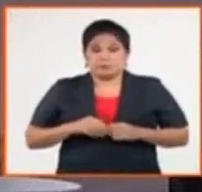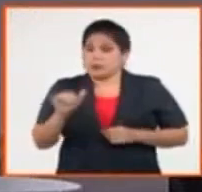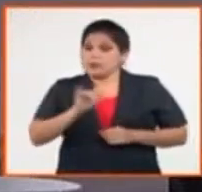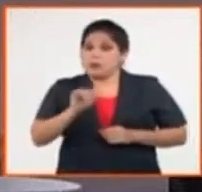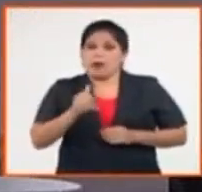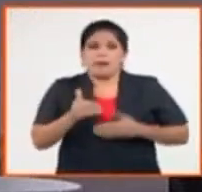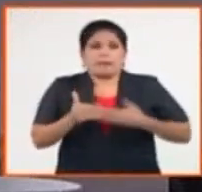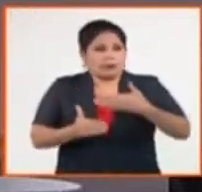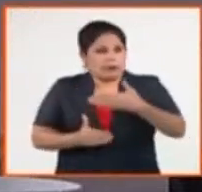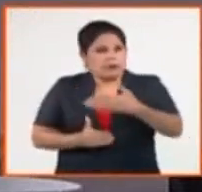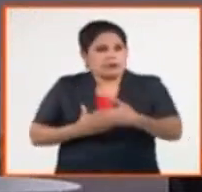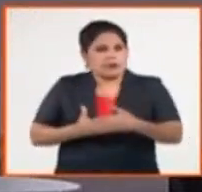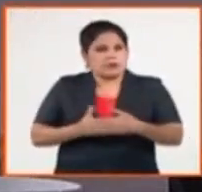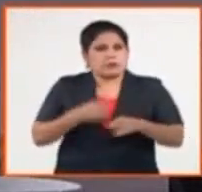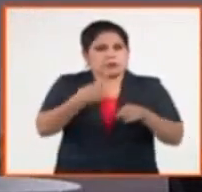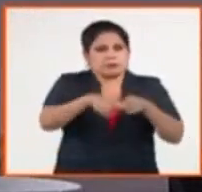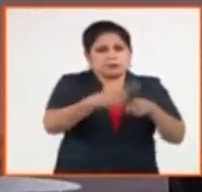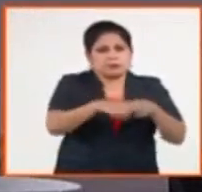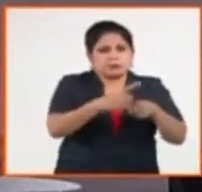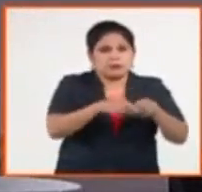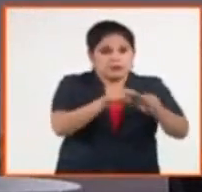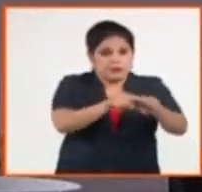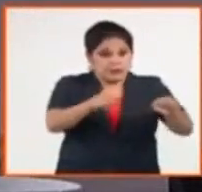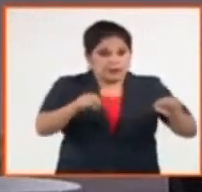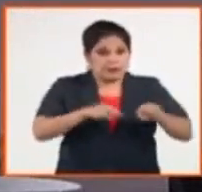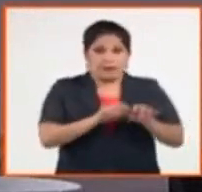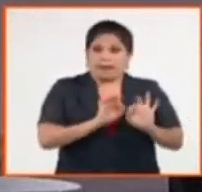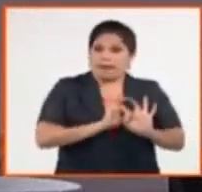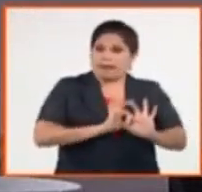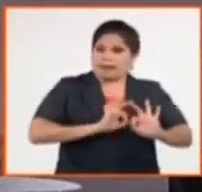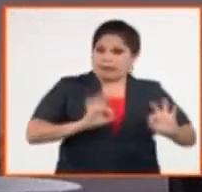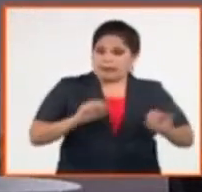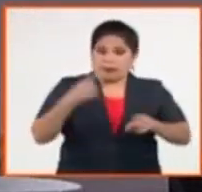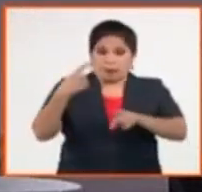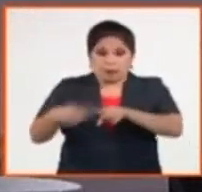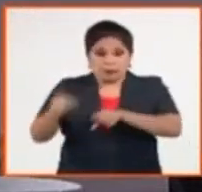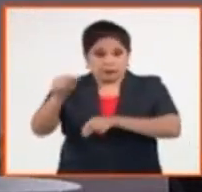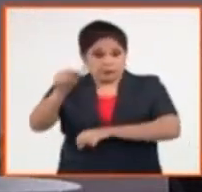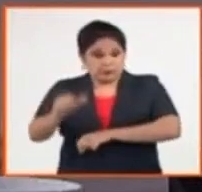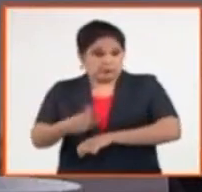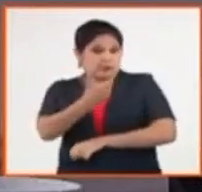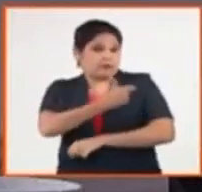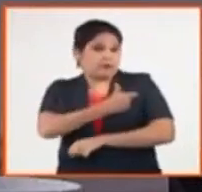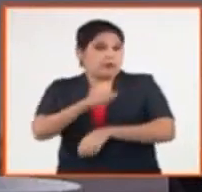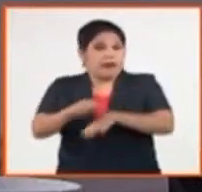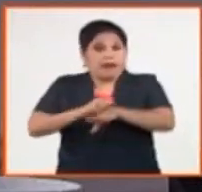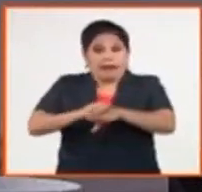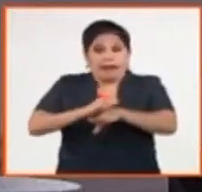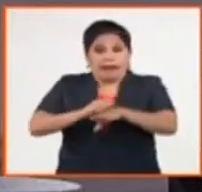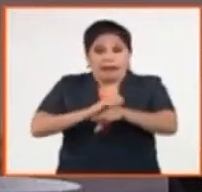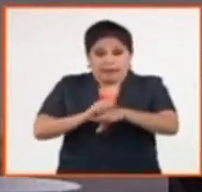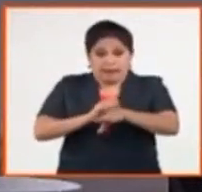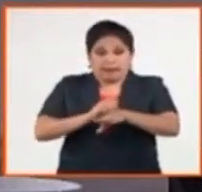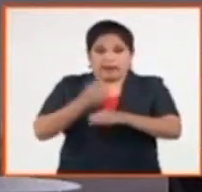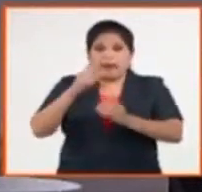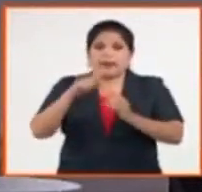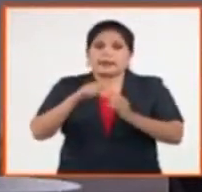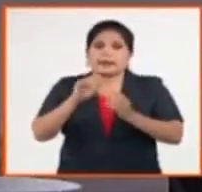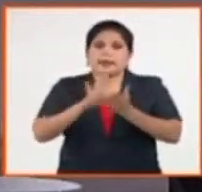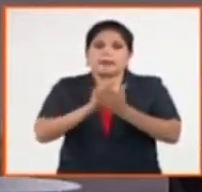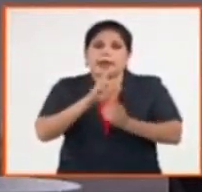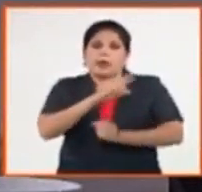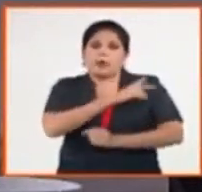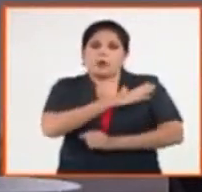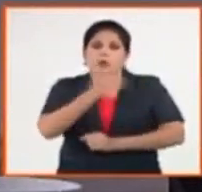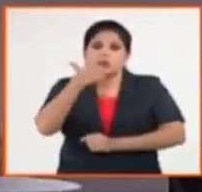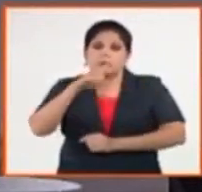para los aseguramientos, incluyendo los alérgicos al tiomersal, también adultos. Estos procesos en su momento